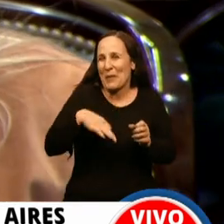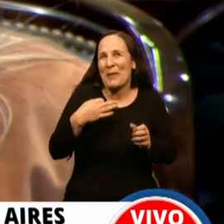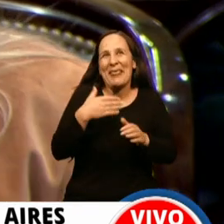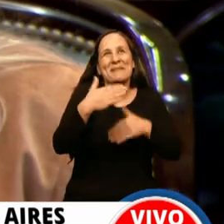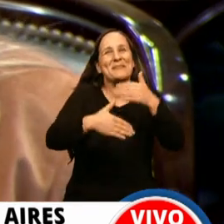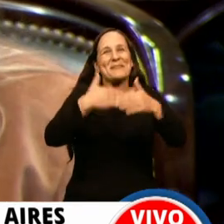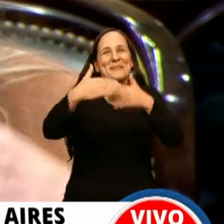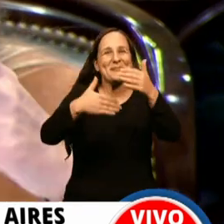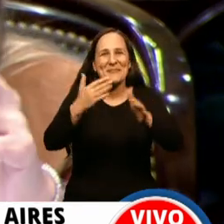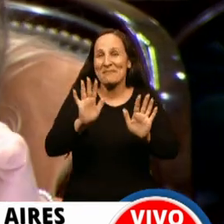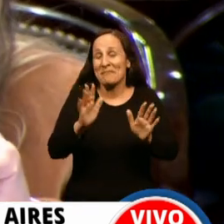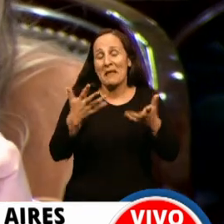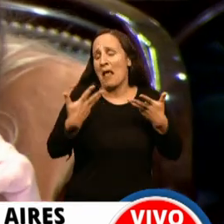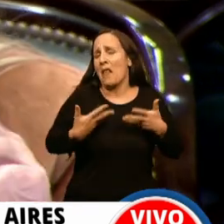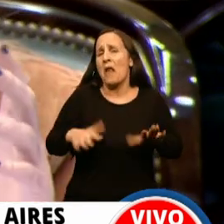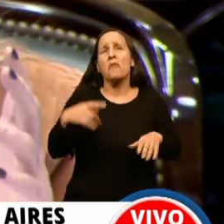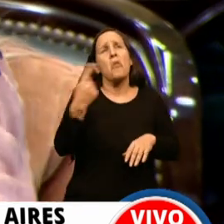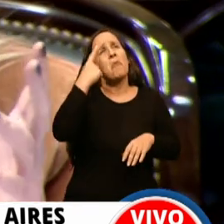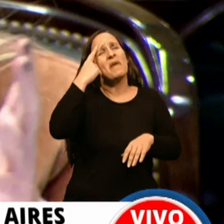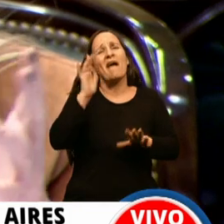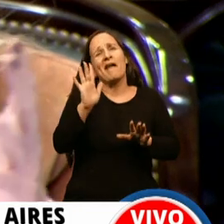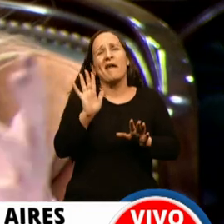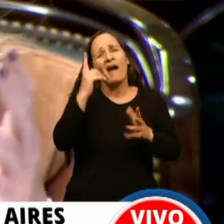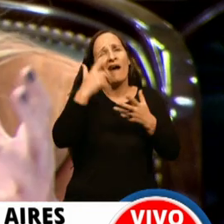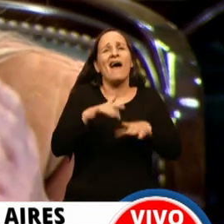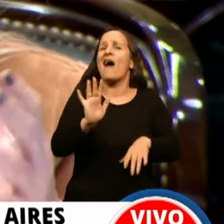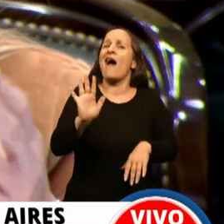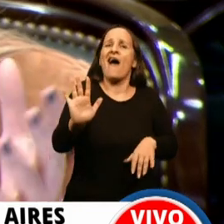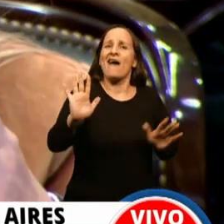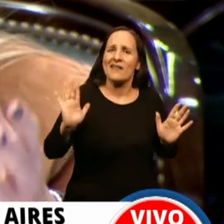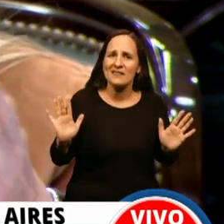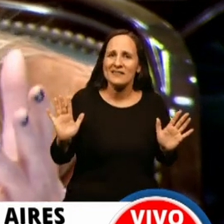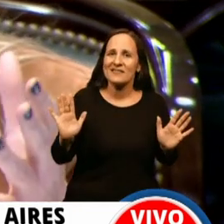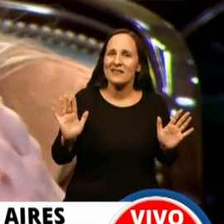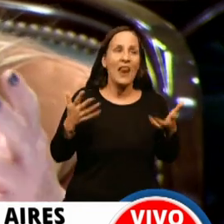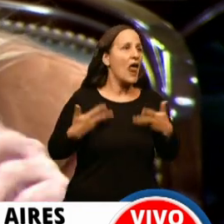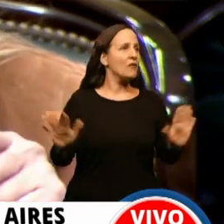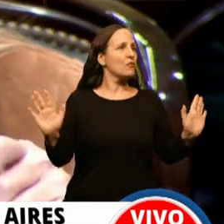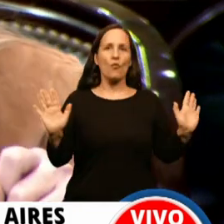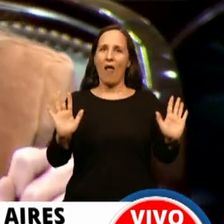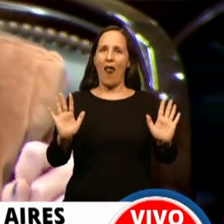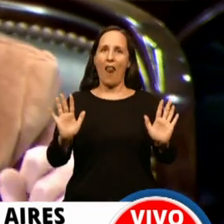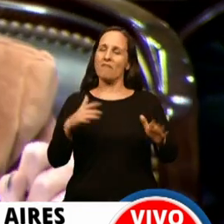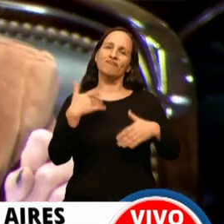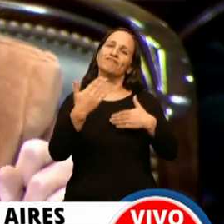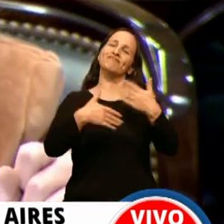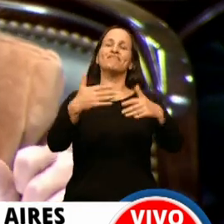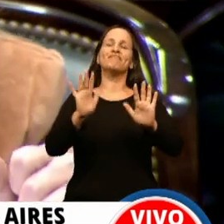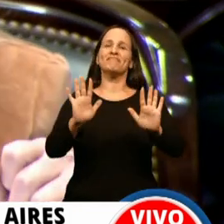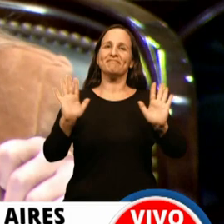de nosotros naturalizamos que parece que fuera lo que naturalmente debe ocurrir